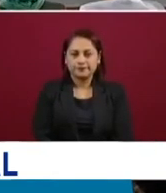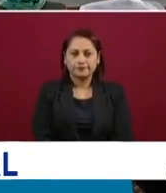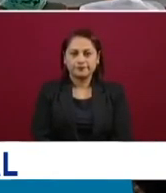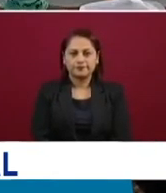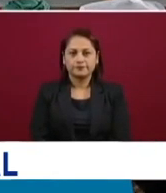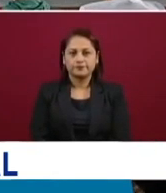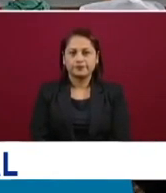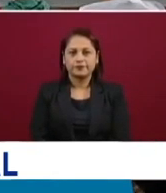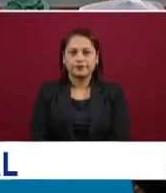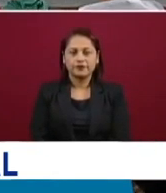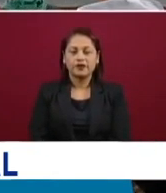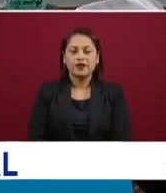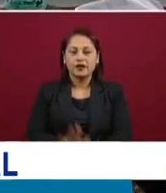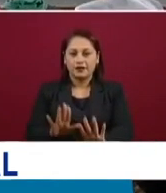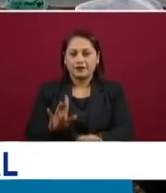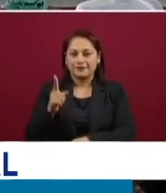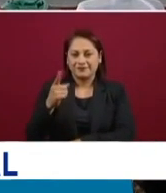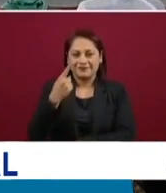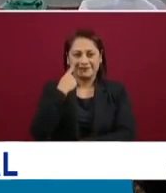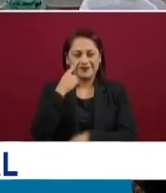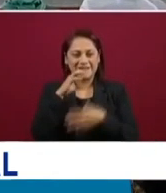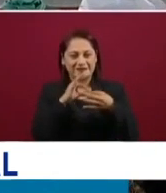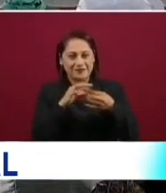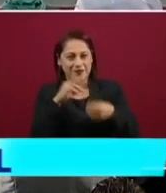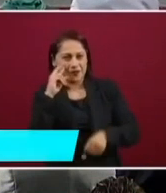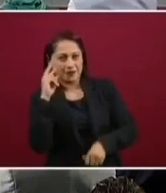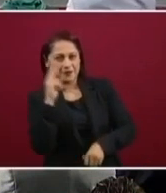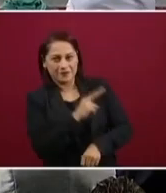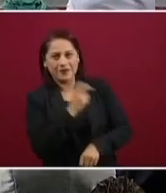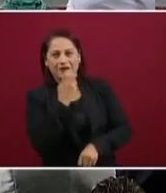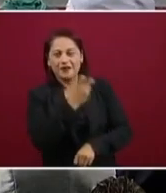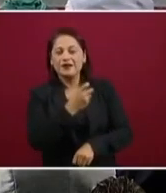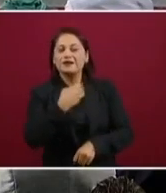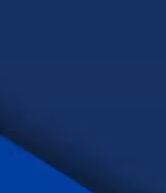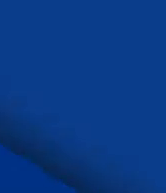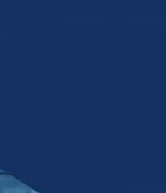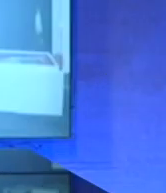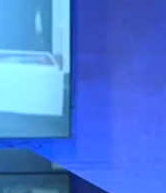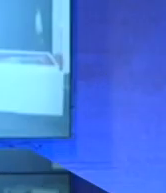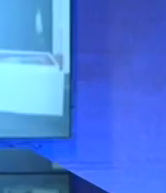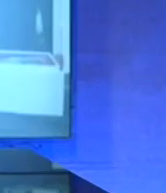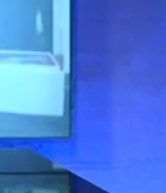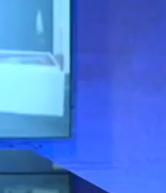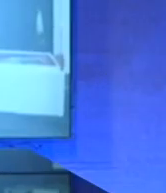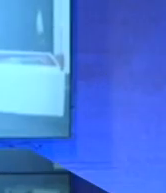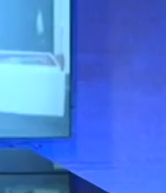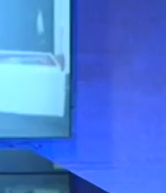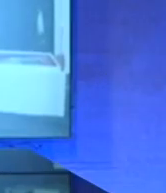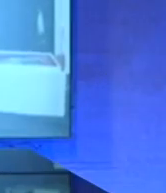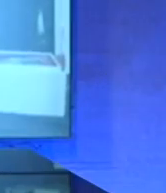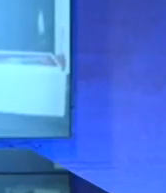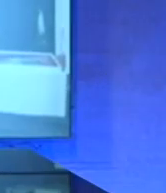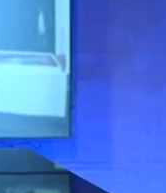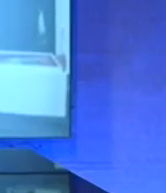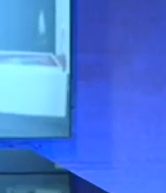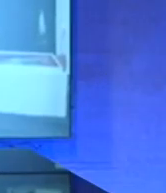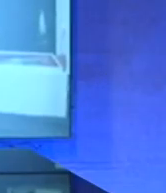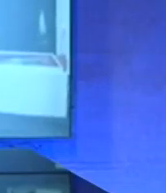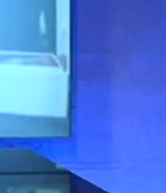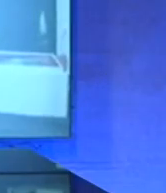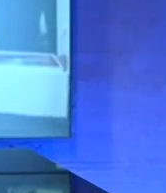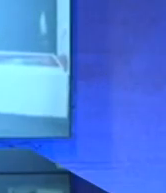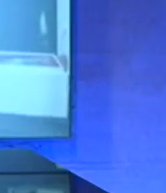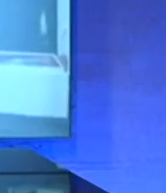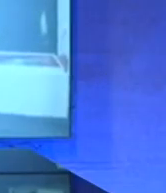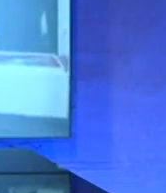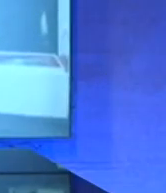ya que implica recuperar la salud emocional y mental de la sociedad en el vaticano el papá francisco se reunió